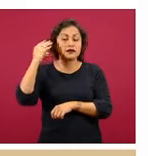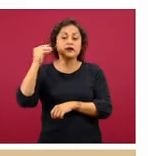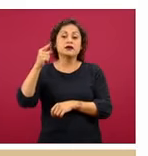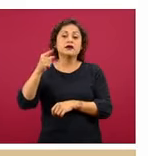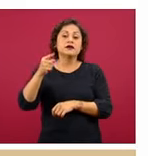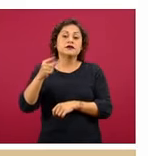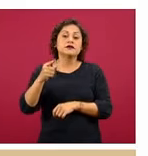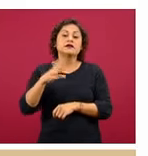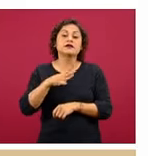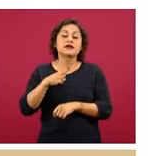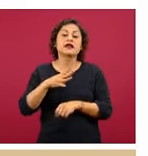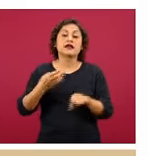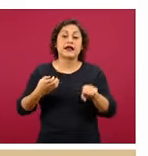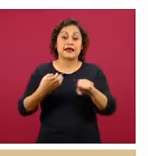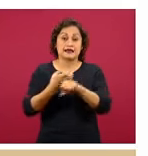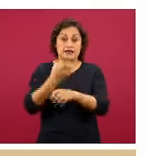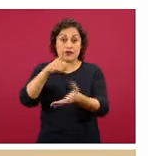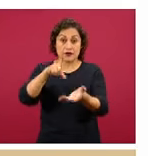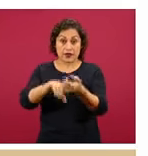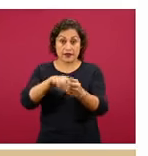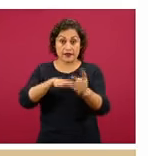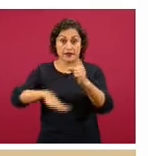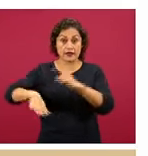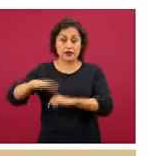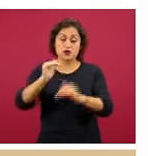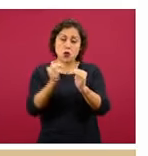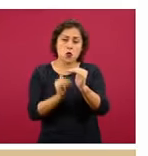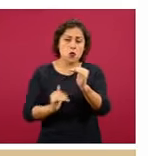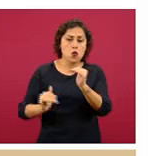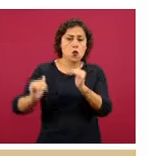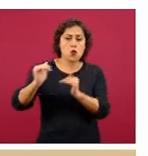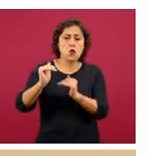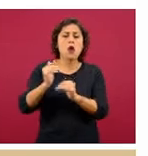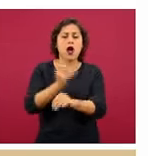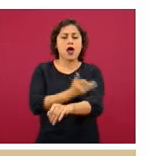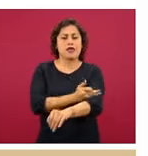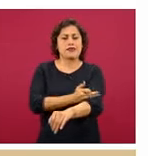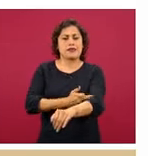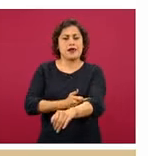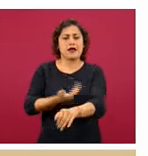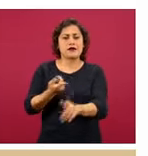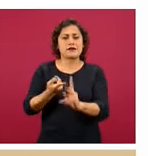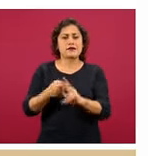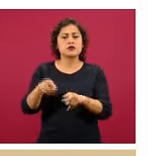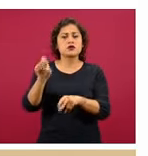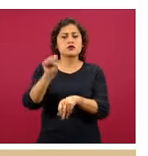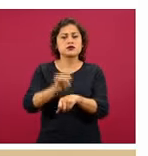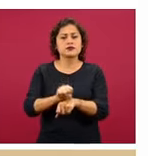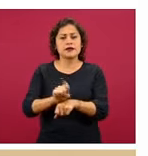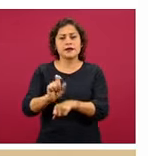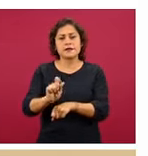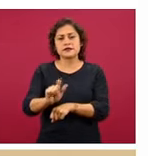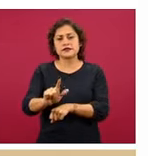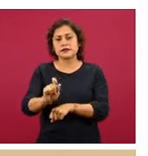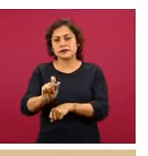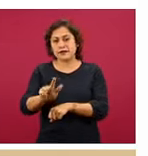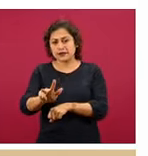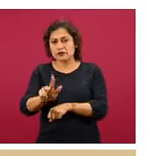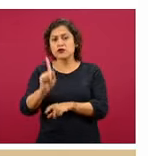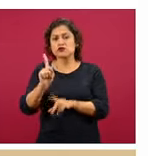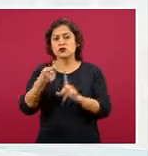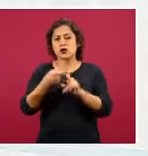de los estados donde presentaron un incremento ya tardío a partir de la semana 27-28, estuvo una